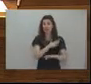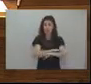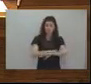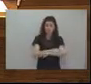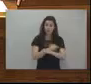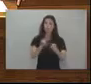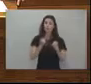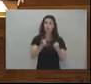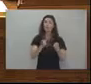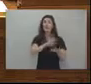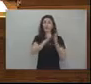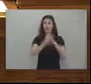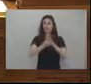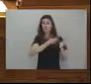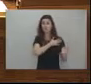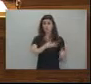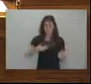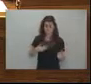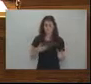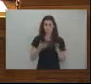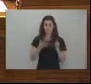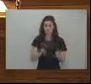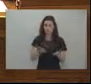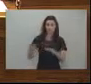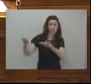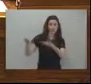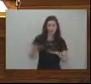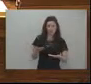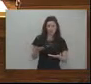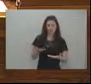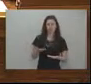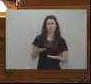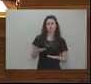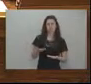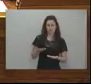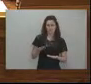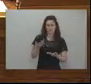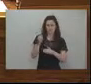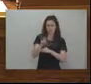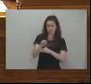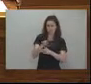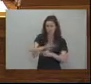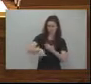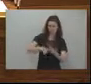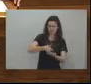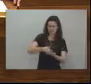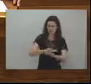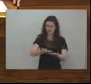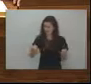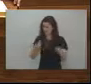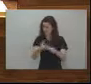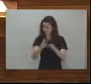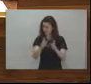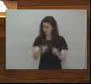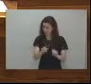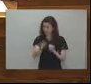cambio, pero un gobierno fuerte de quien no quiso recibirles, un gobierno fuerte de quien no se preocupó por ellos hasta ahora. ¿Tendrán confianza política?